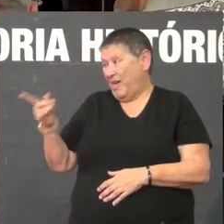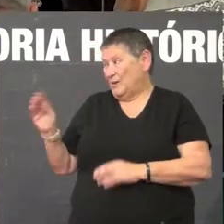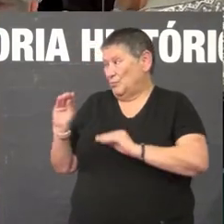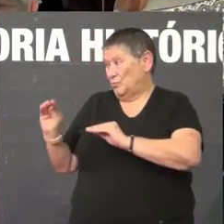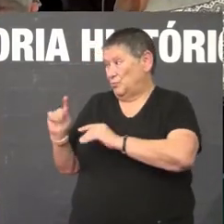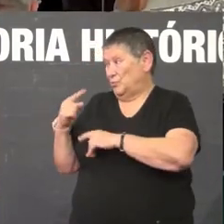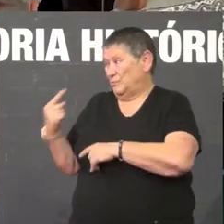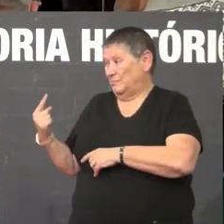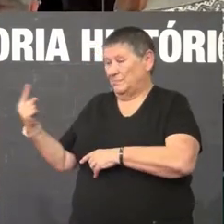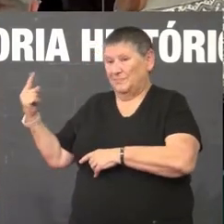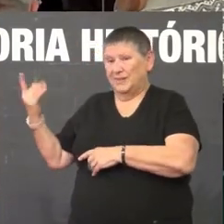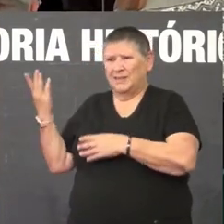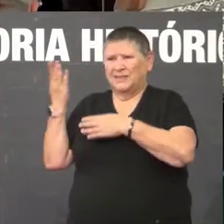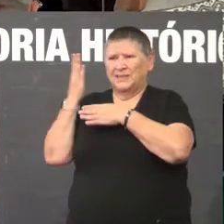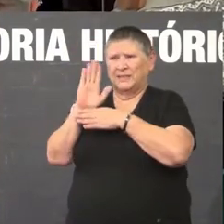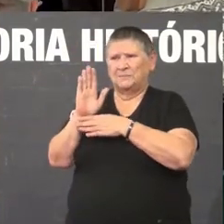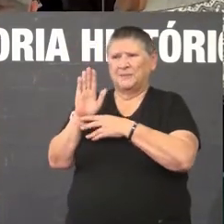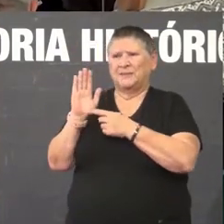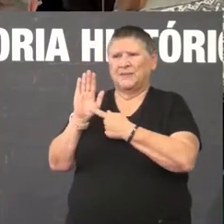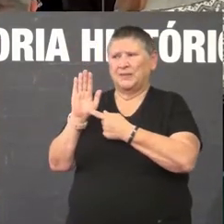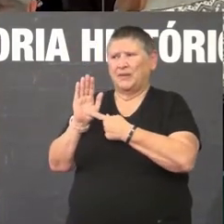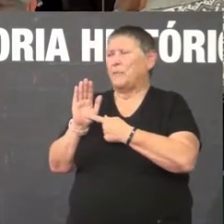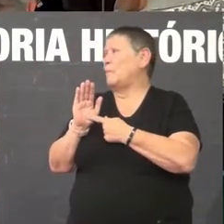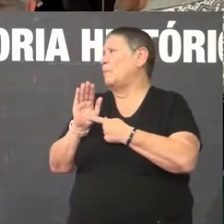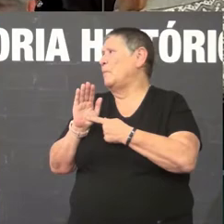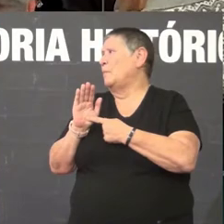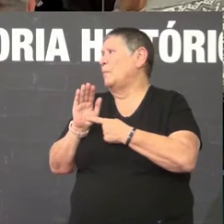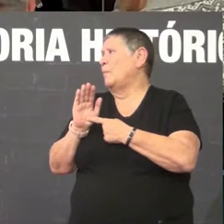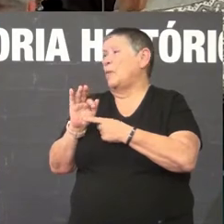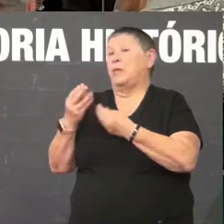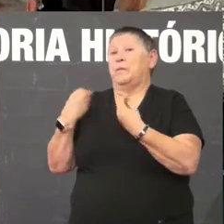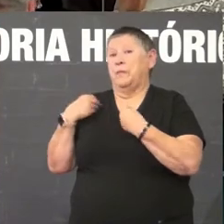aquí, durante a vosa vida tamén, ¿no?